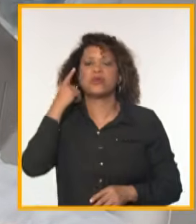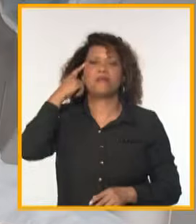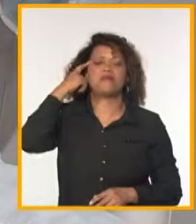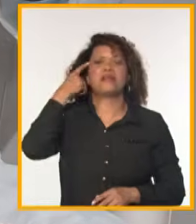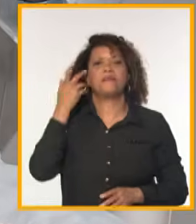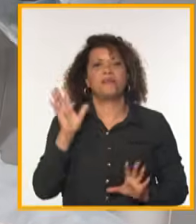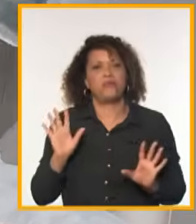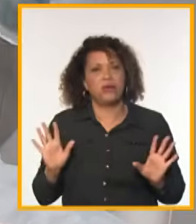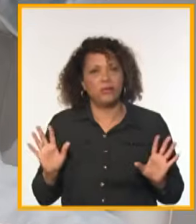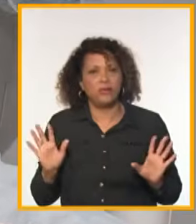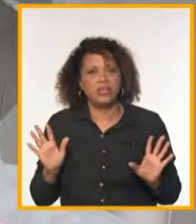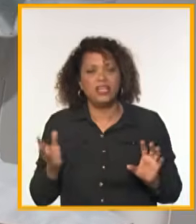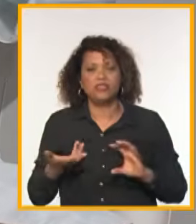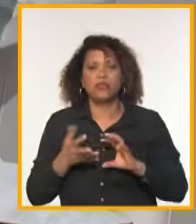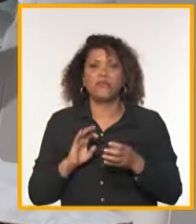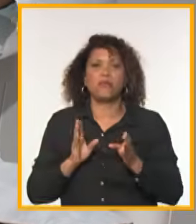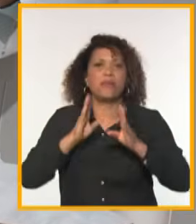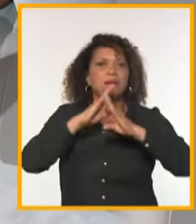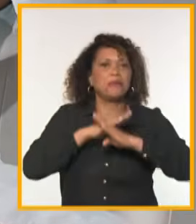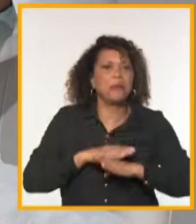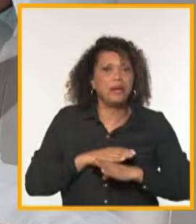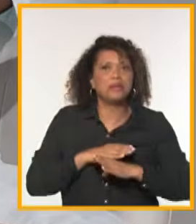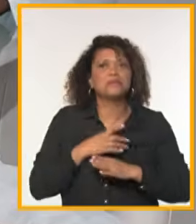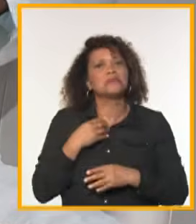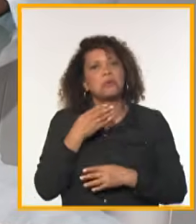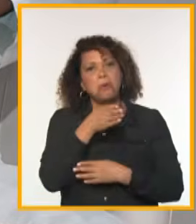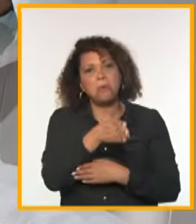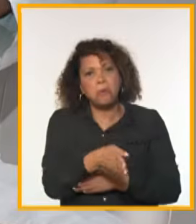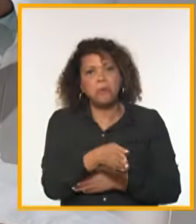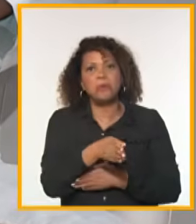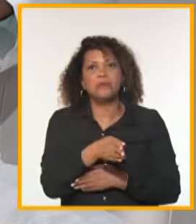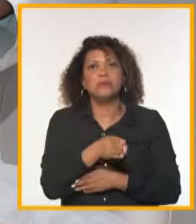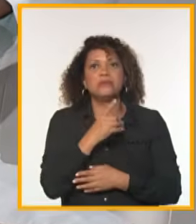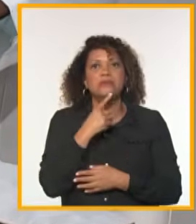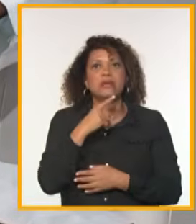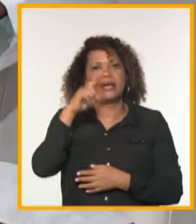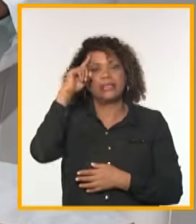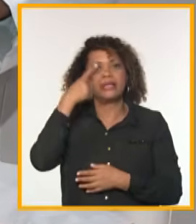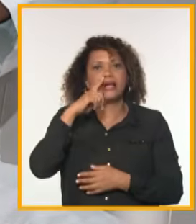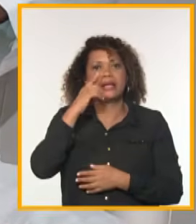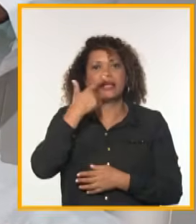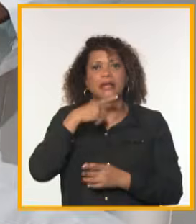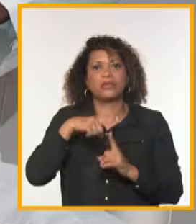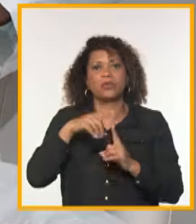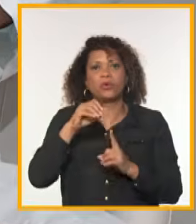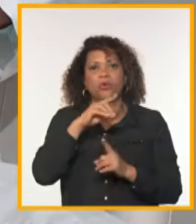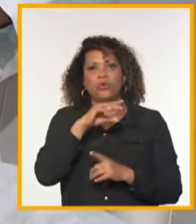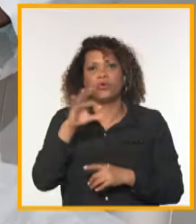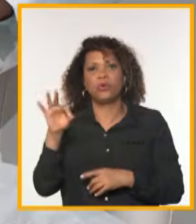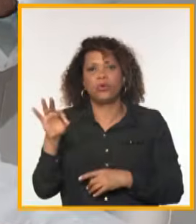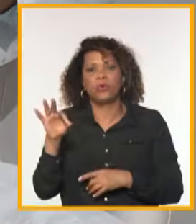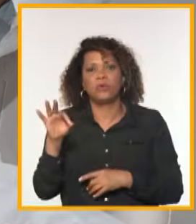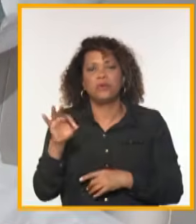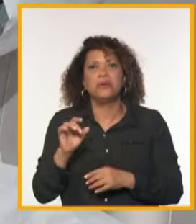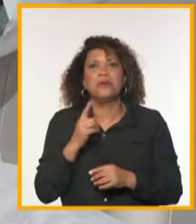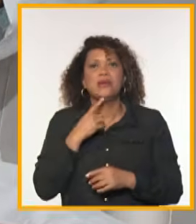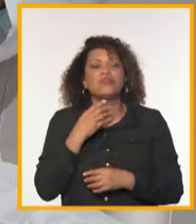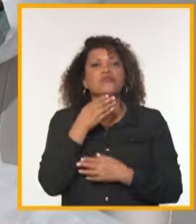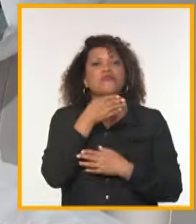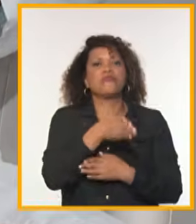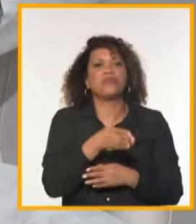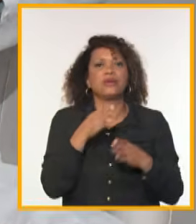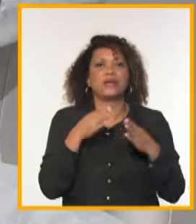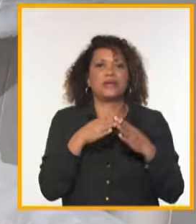no hay de otra manera, yo iré allí al Sanatorio de Santiago de la Vega, pero bajo esas condiciones, ¿no? Y fui a casa del